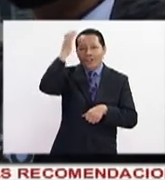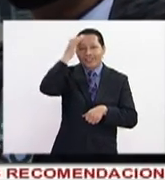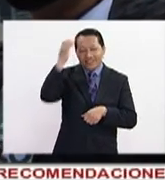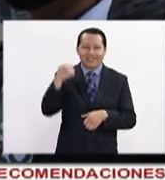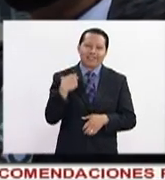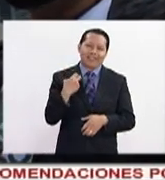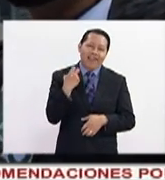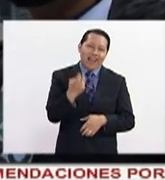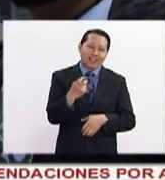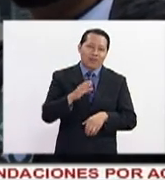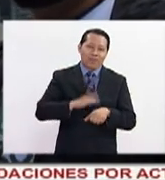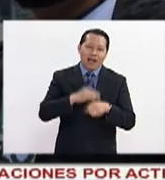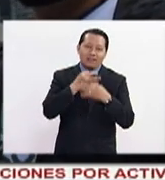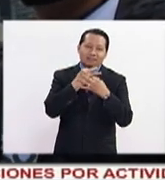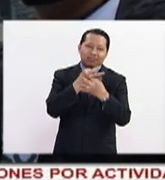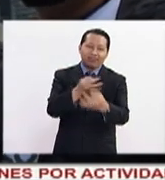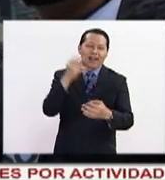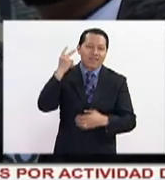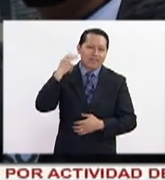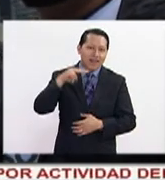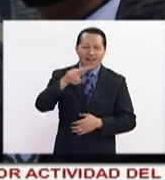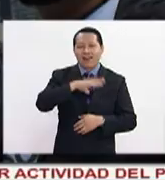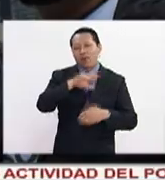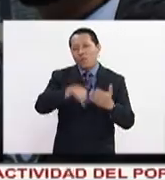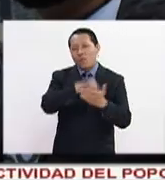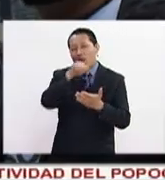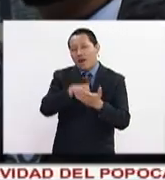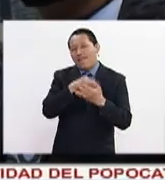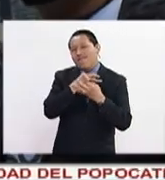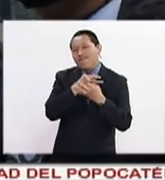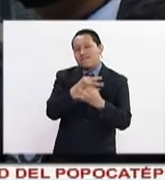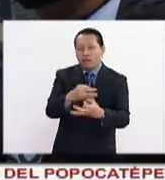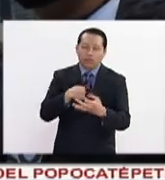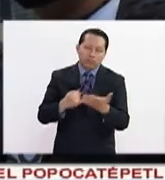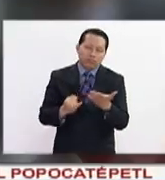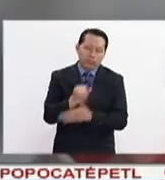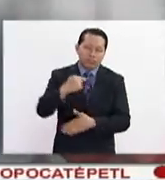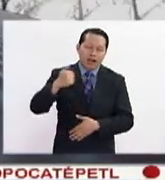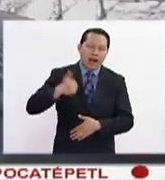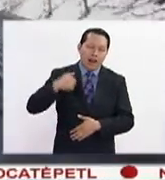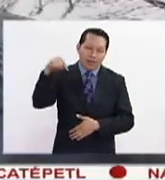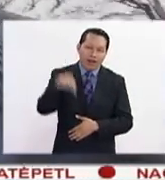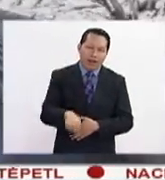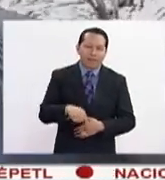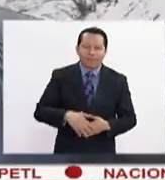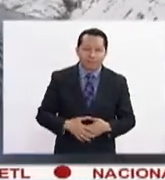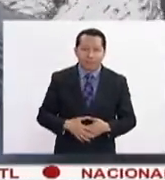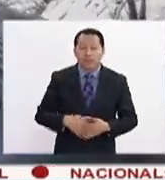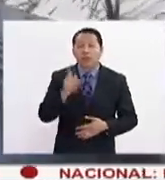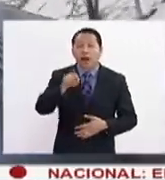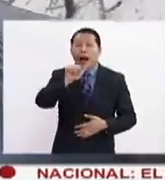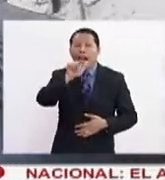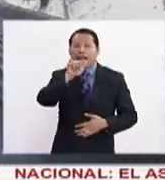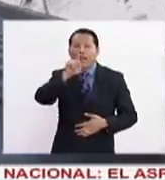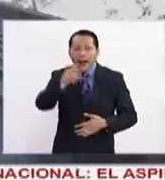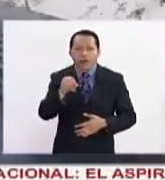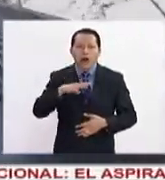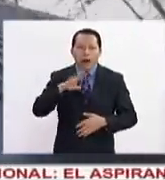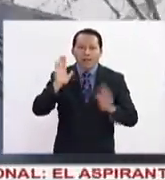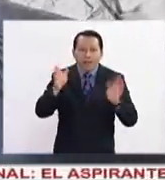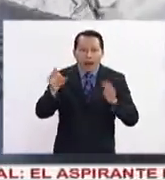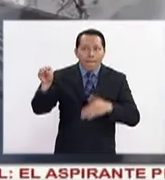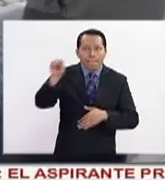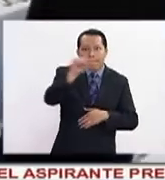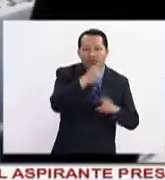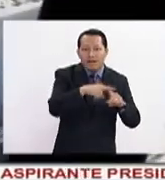más me llama la atención para viajar a algún lugar y por eso decidí estar aquí en Canadá. Alberto ha recorrido las principales provincias de